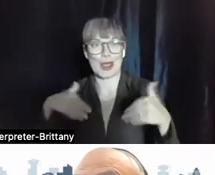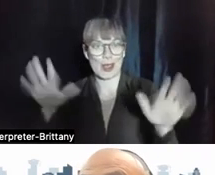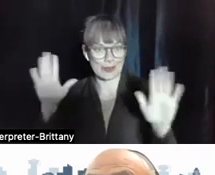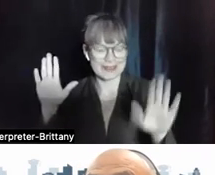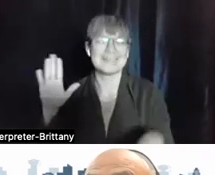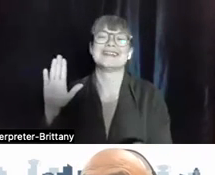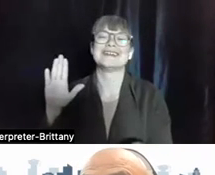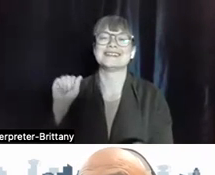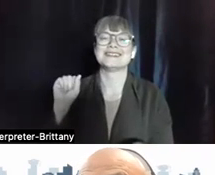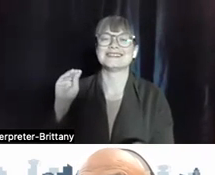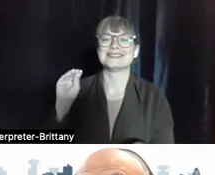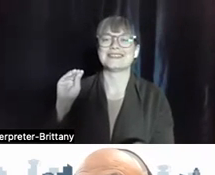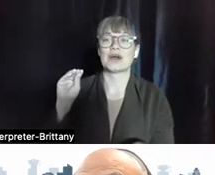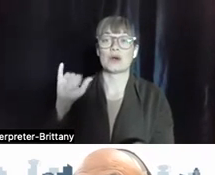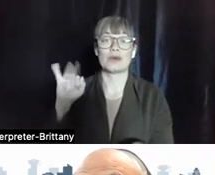10:35. Nos tenemos que ir.